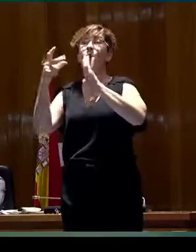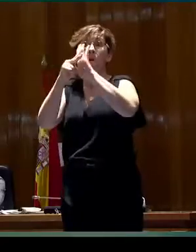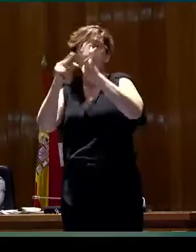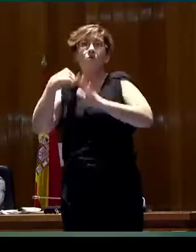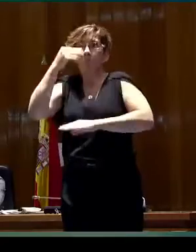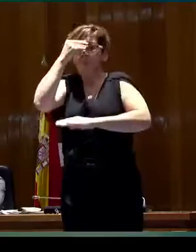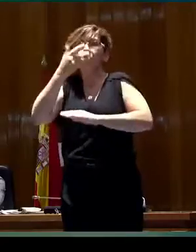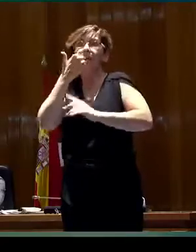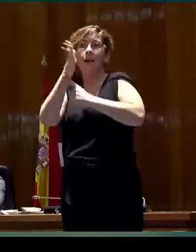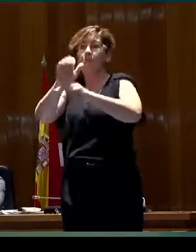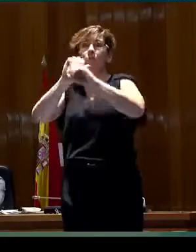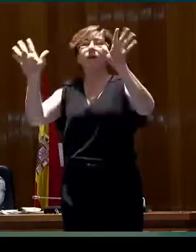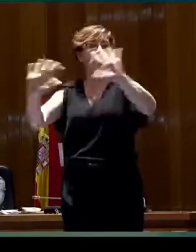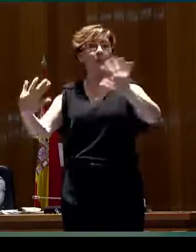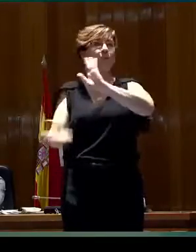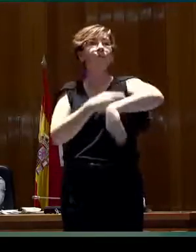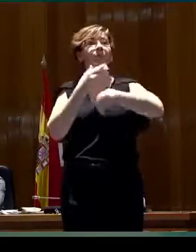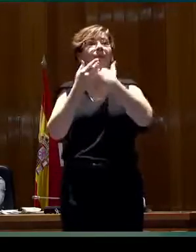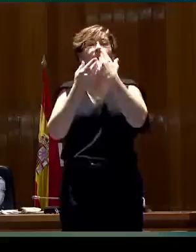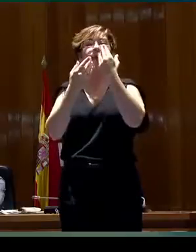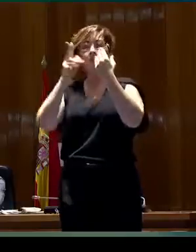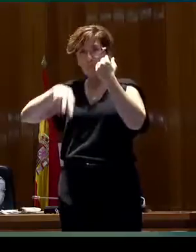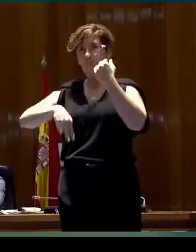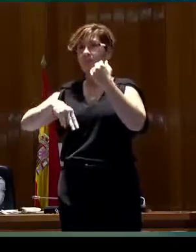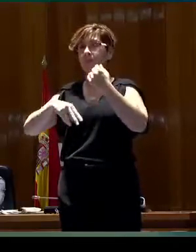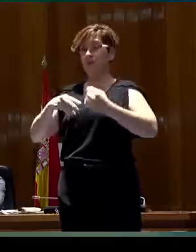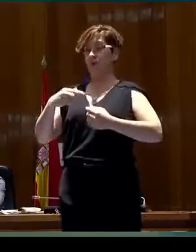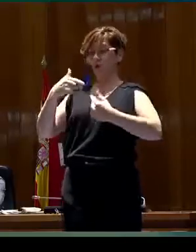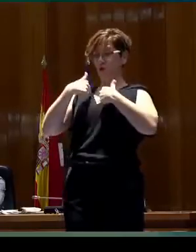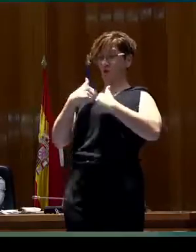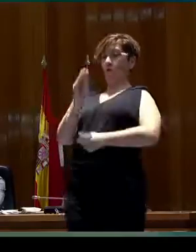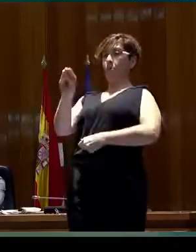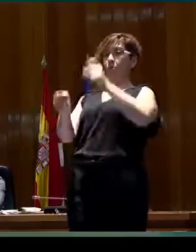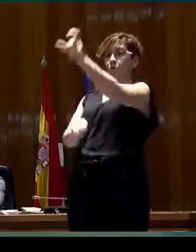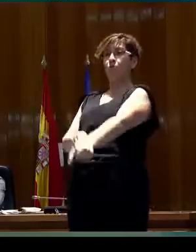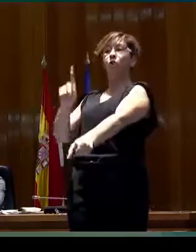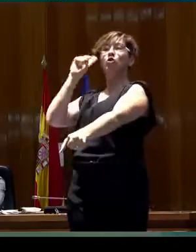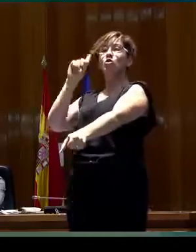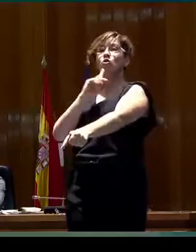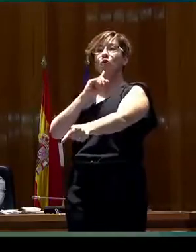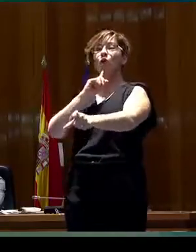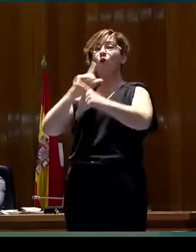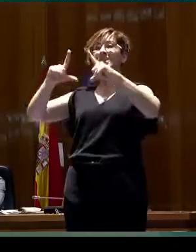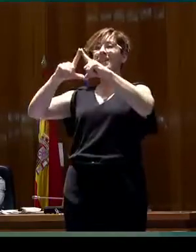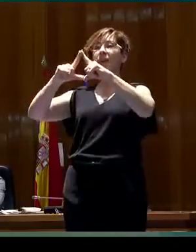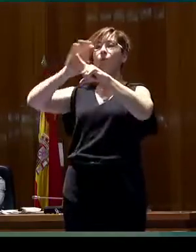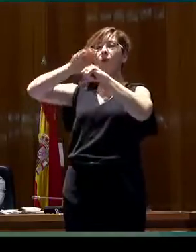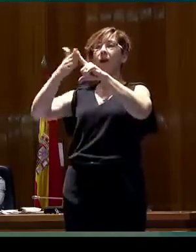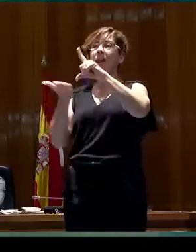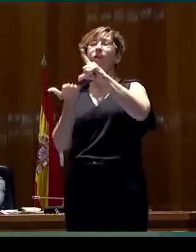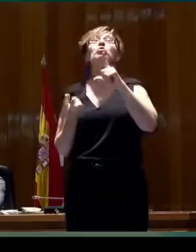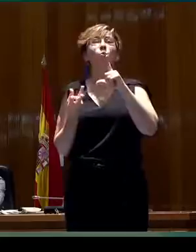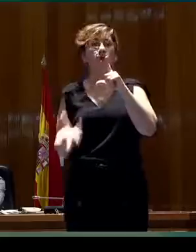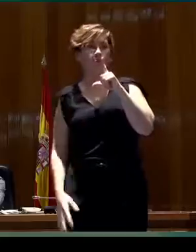claro. Era la pregunta a una persona sorda, ¿cuántos lados tiene un triángulo? Si yo lo